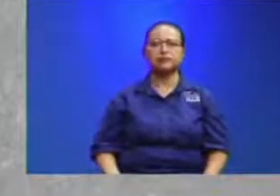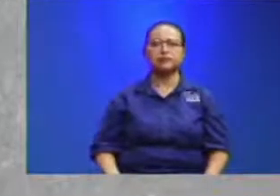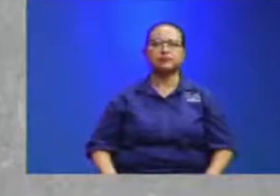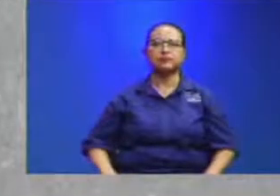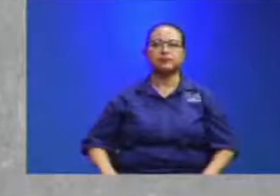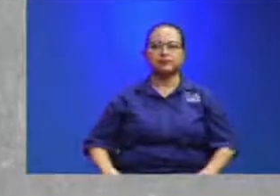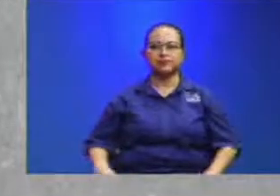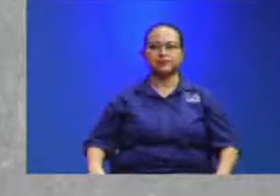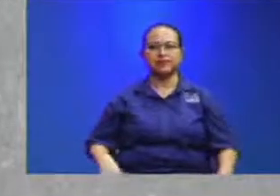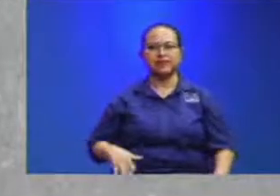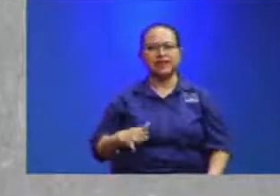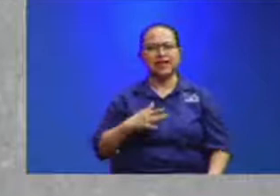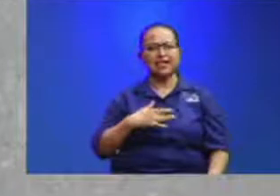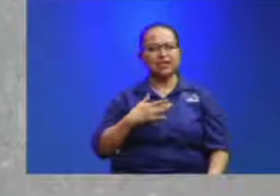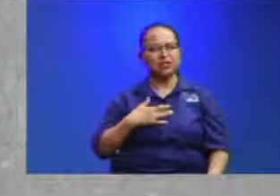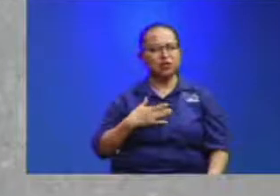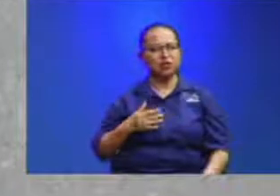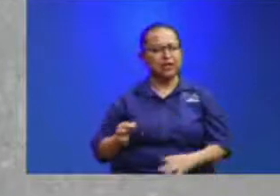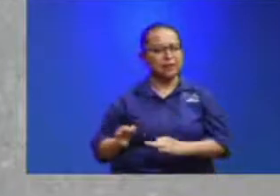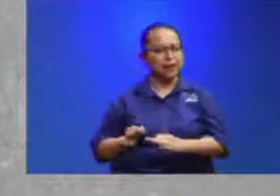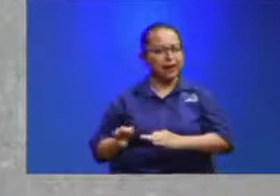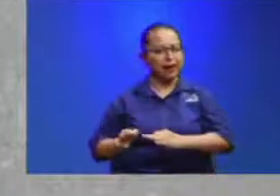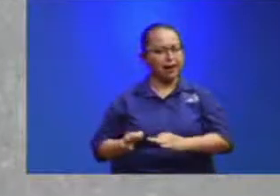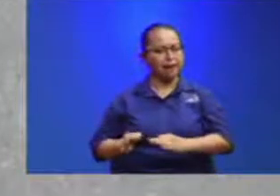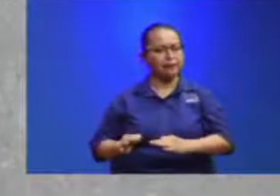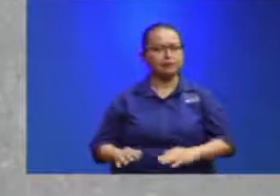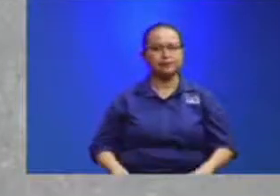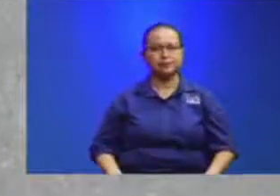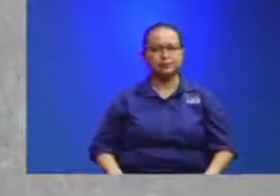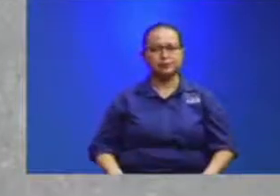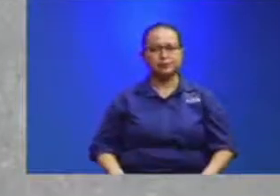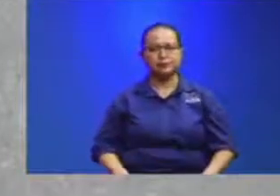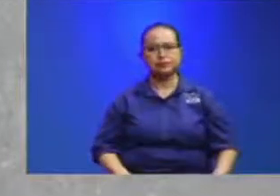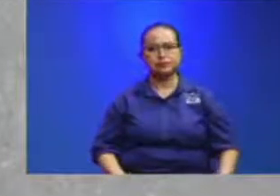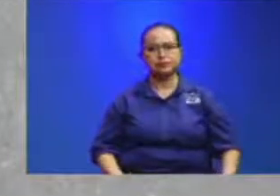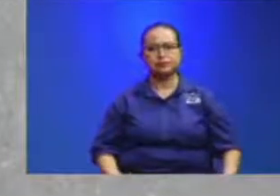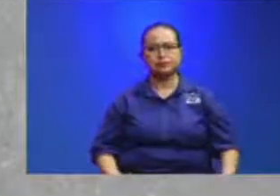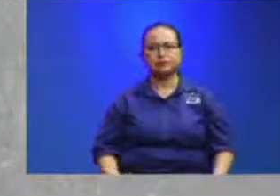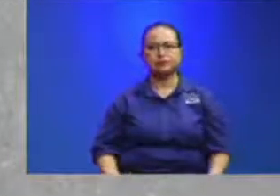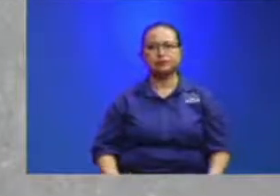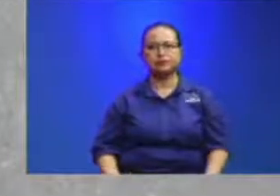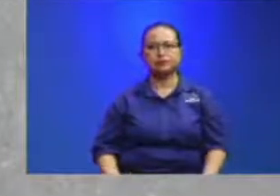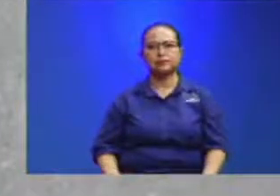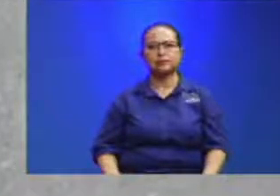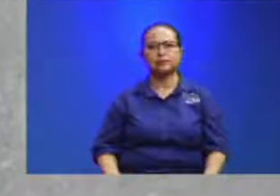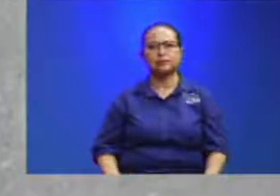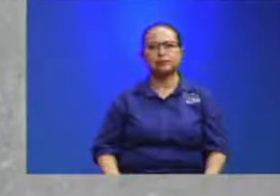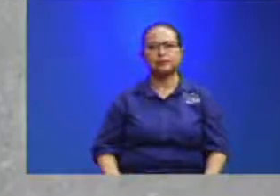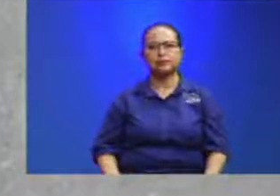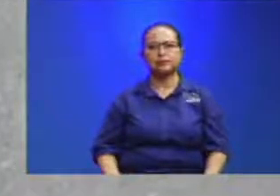de que vamos llegando a pénjamo mir mes y